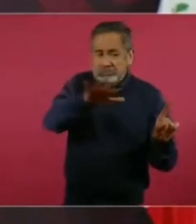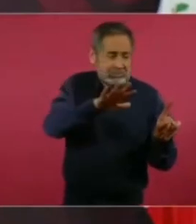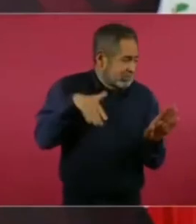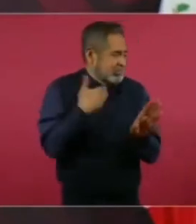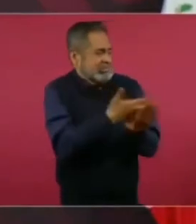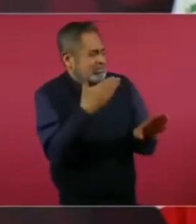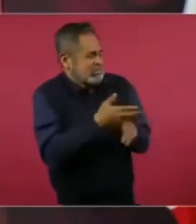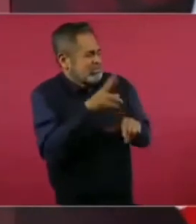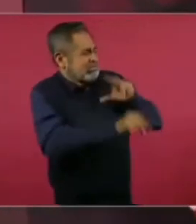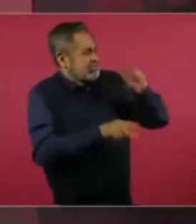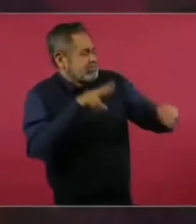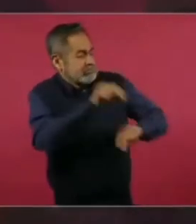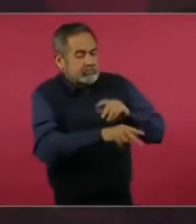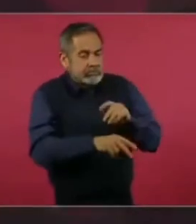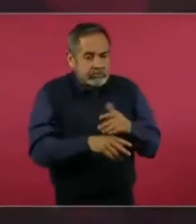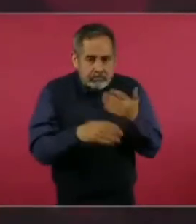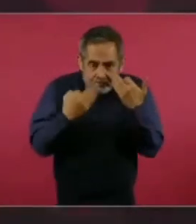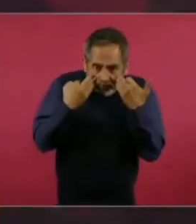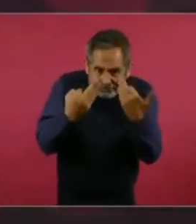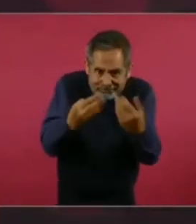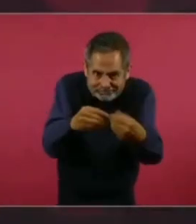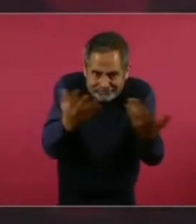eso?